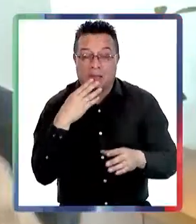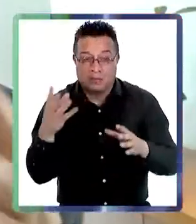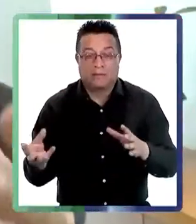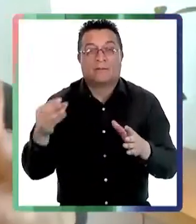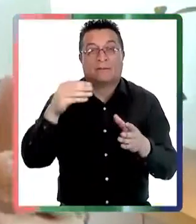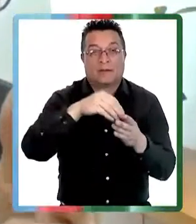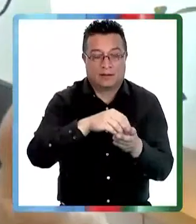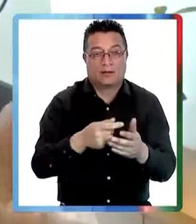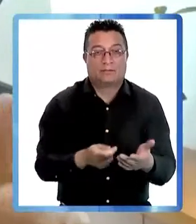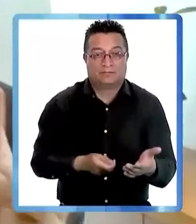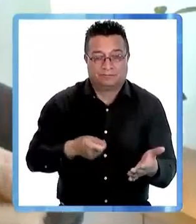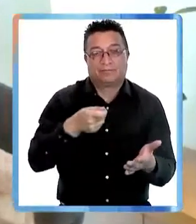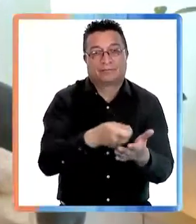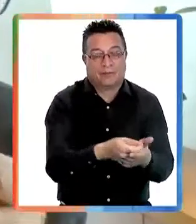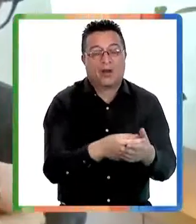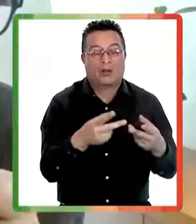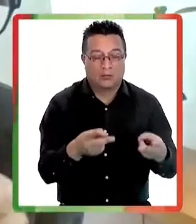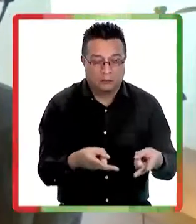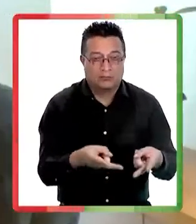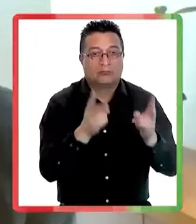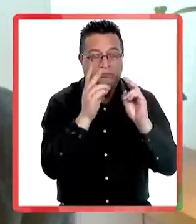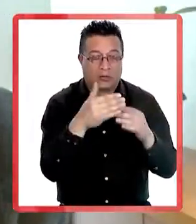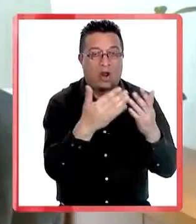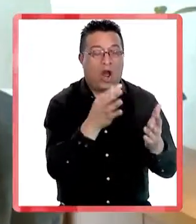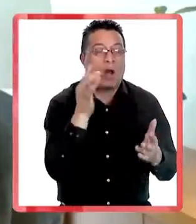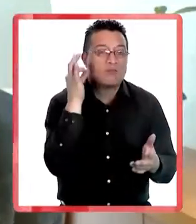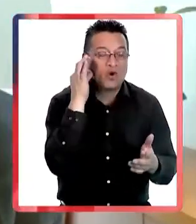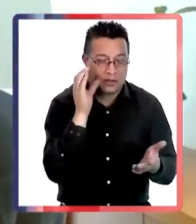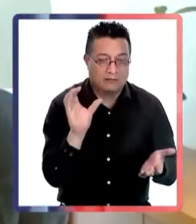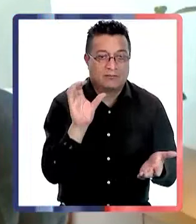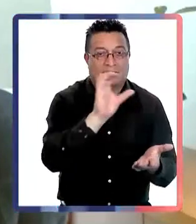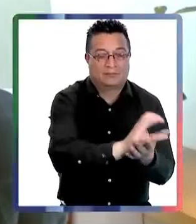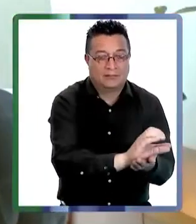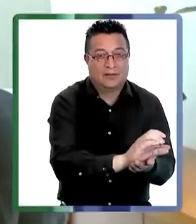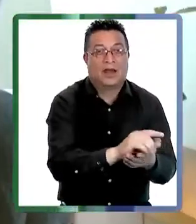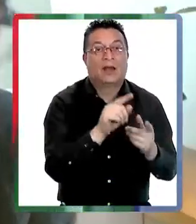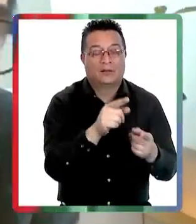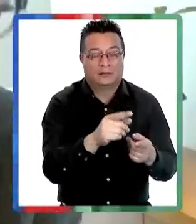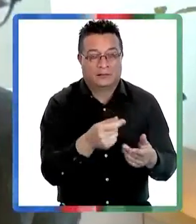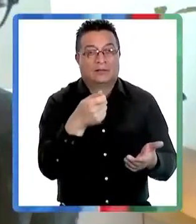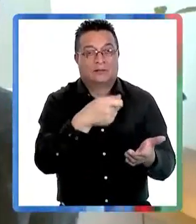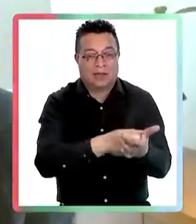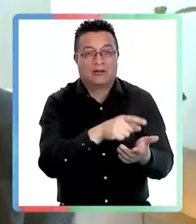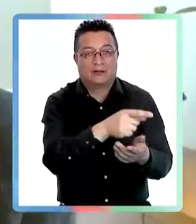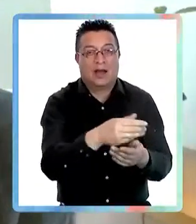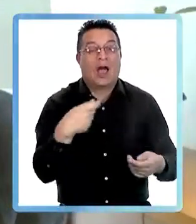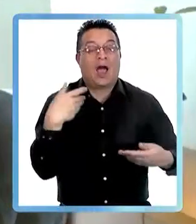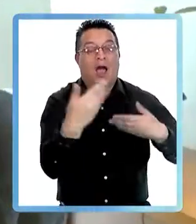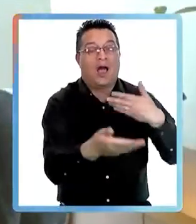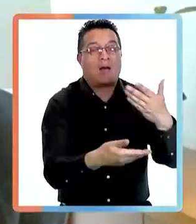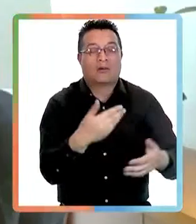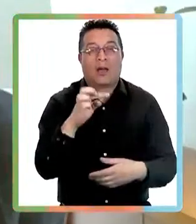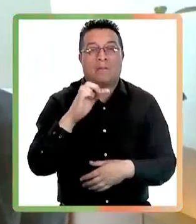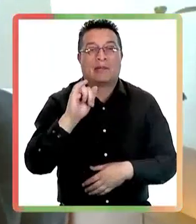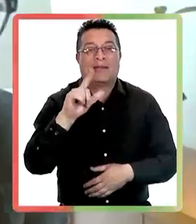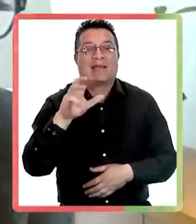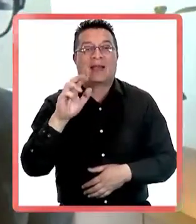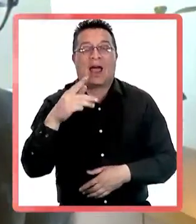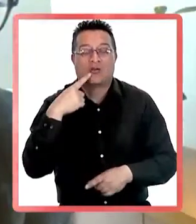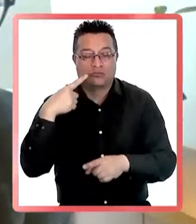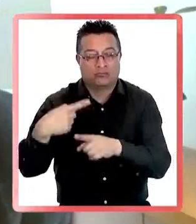también compensado y se les va a otorgar a la mujer con cargo a este aporte del nuevo